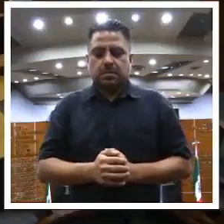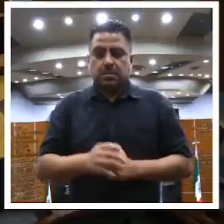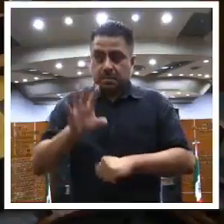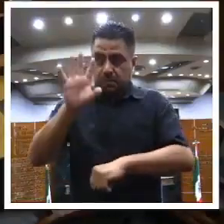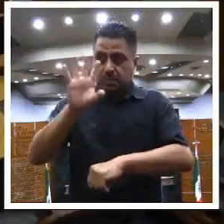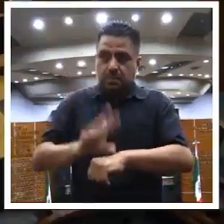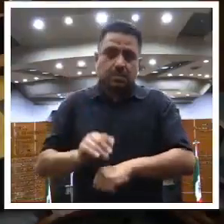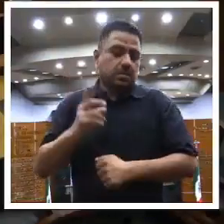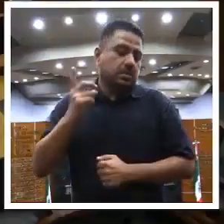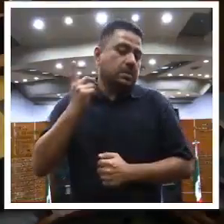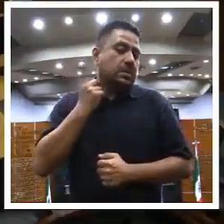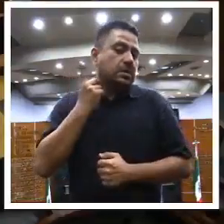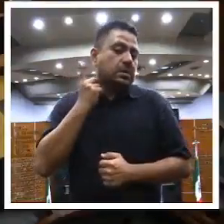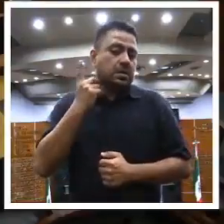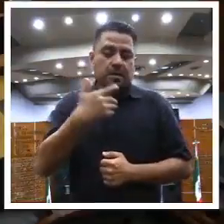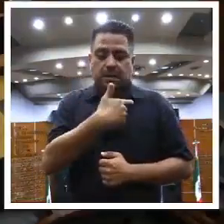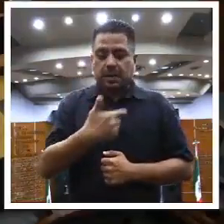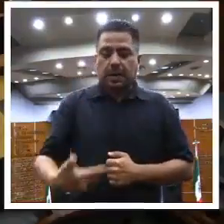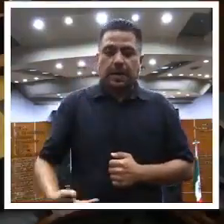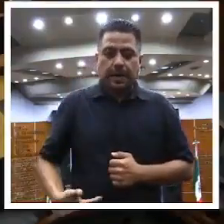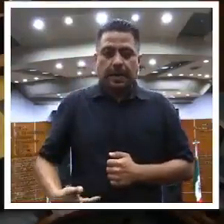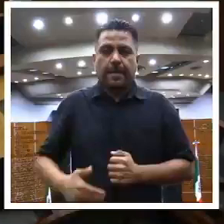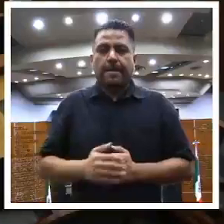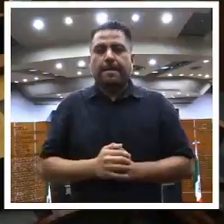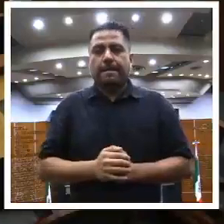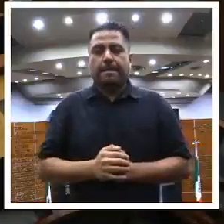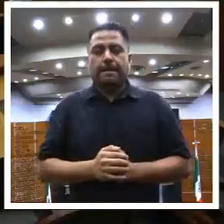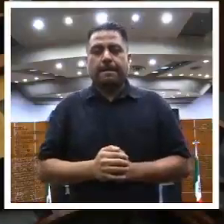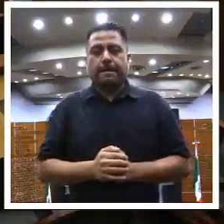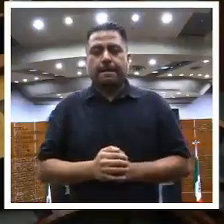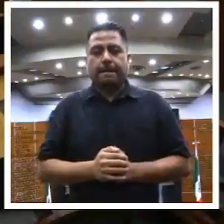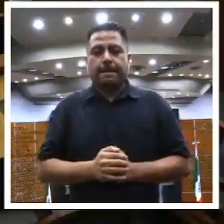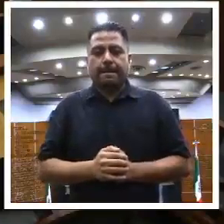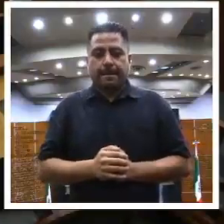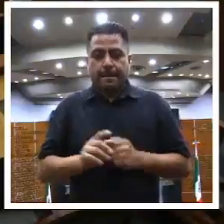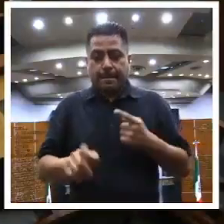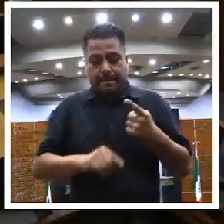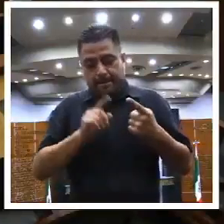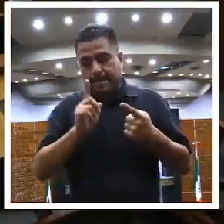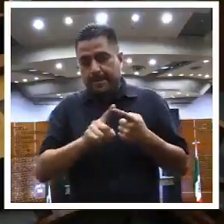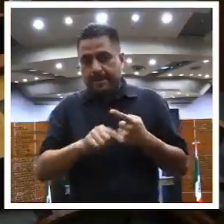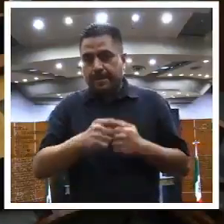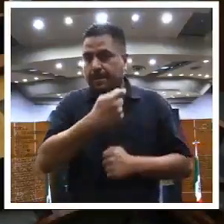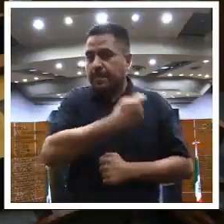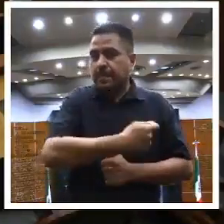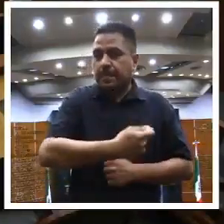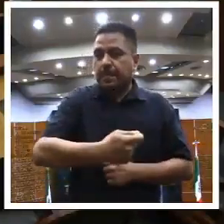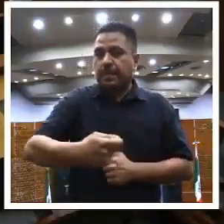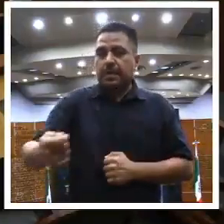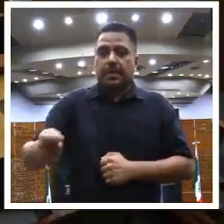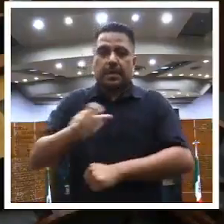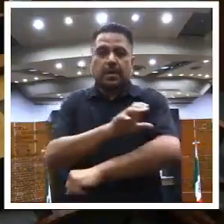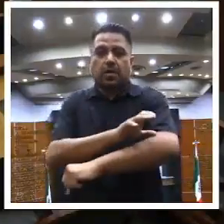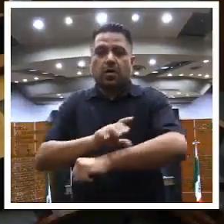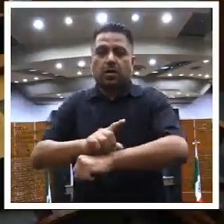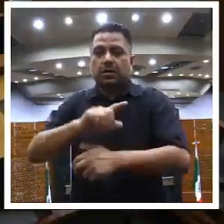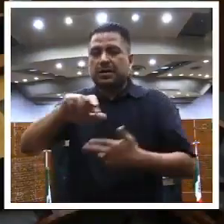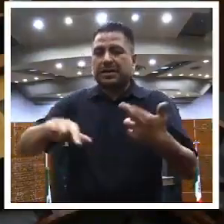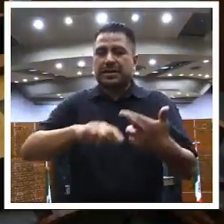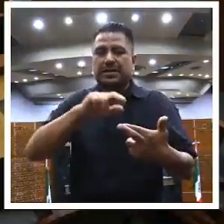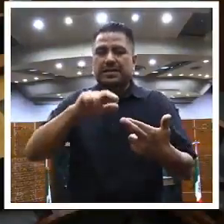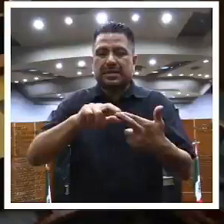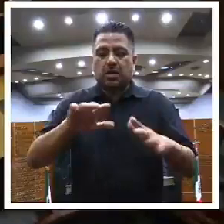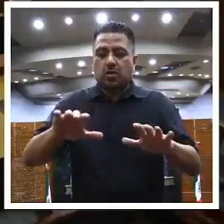Con su permiso, diputado presidente, en primer lugar quiero saludar a la Coordinadora Regional de